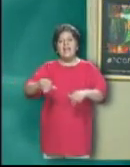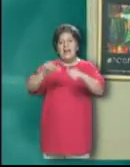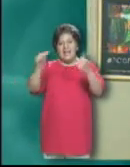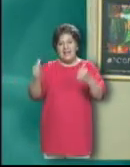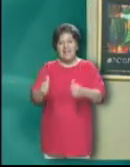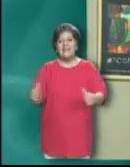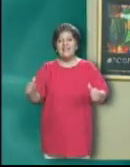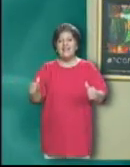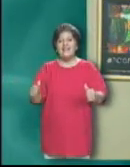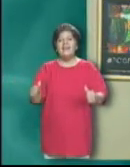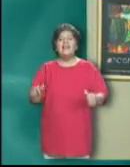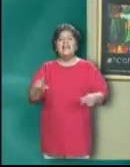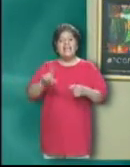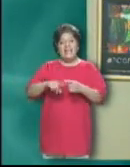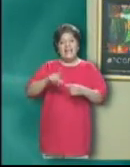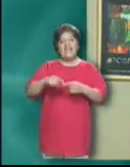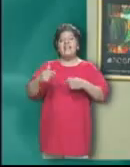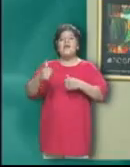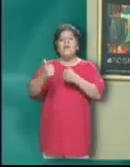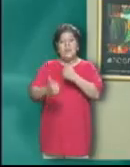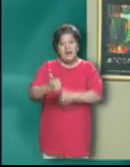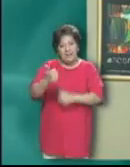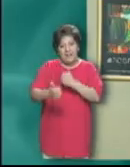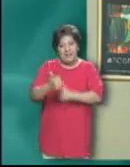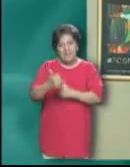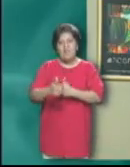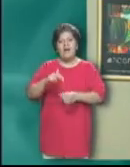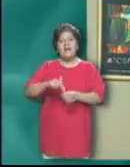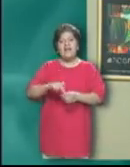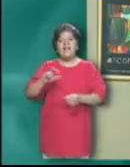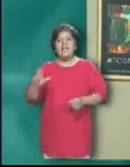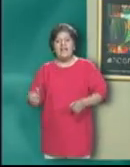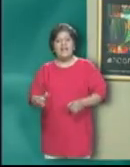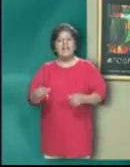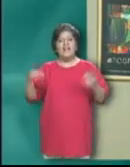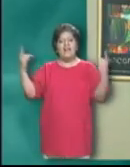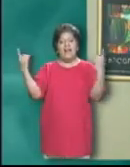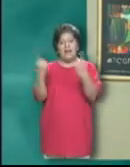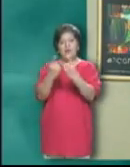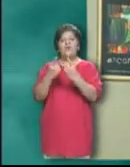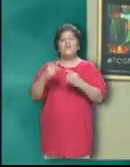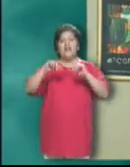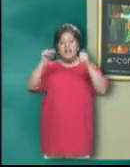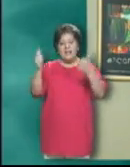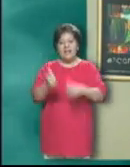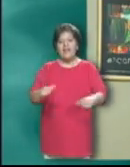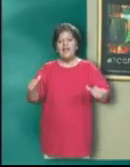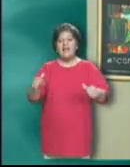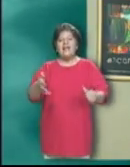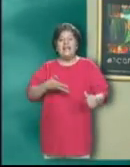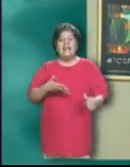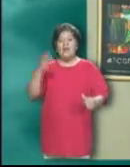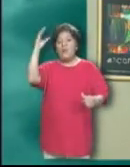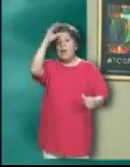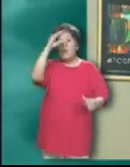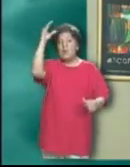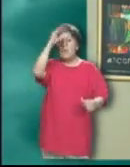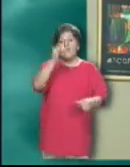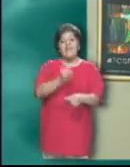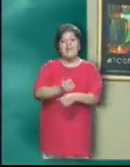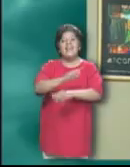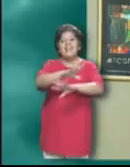Quienes participan en Encontrarte adquieren una conciencia integradora, una conciencia